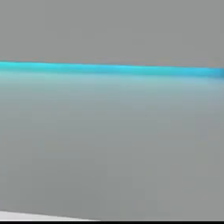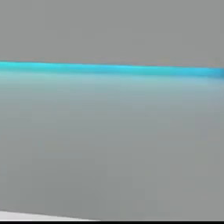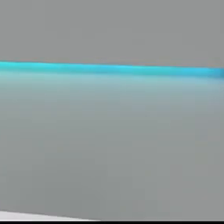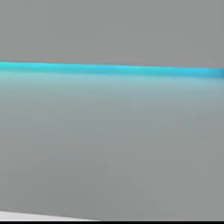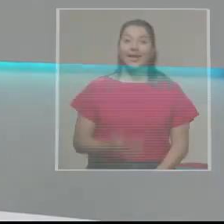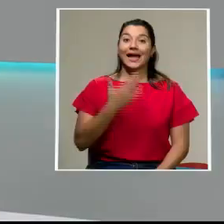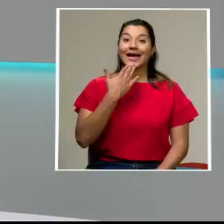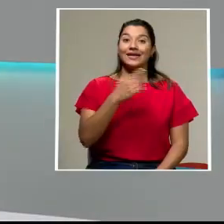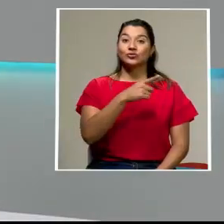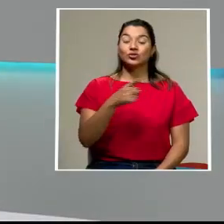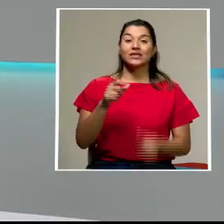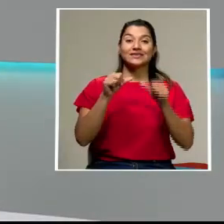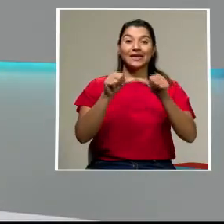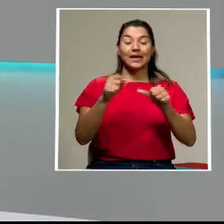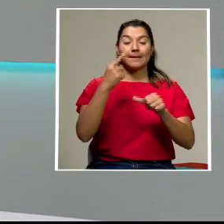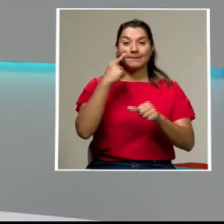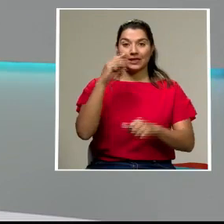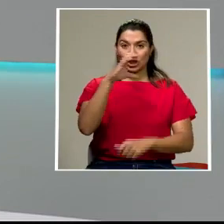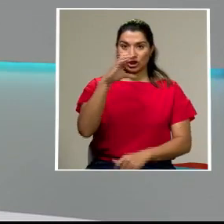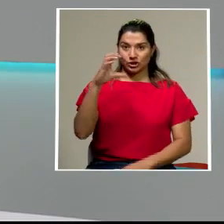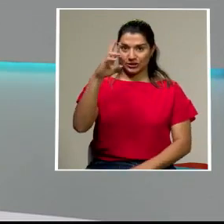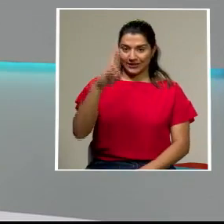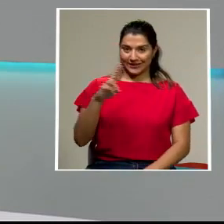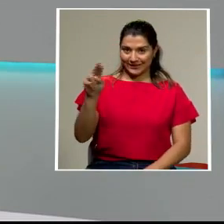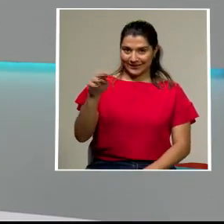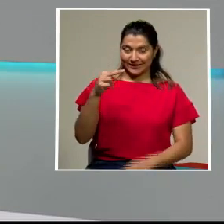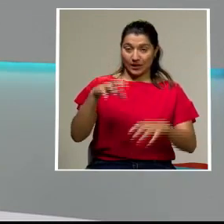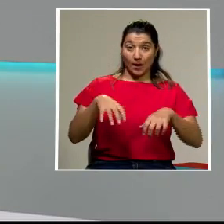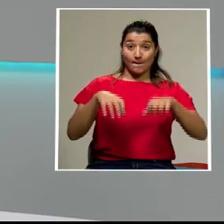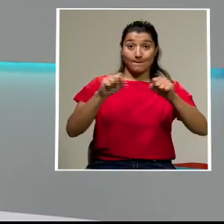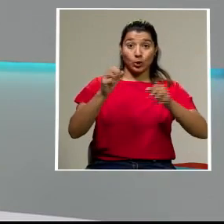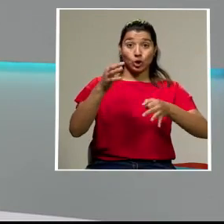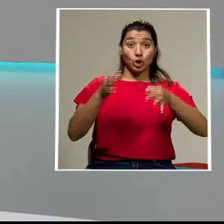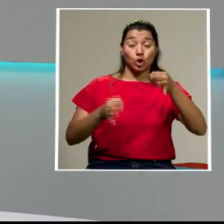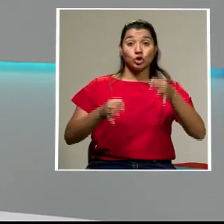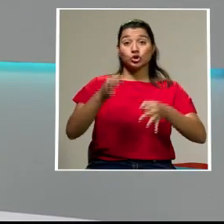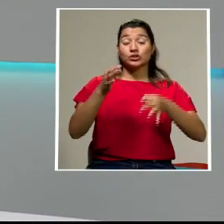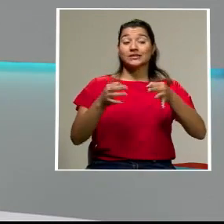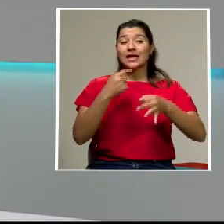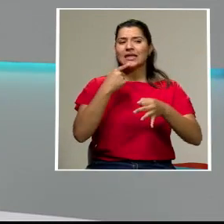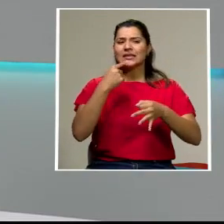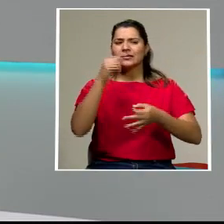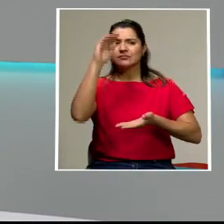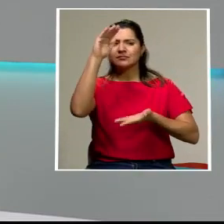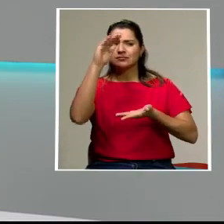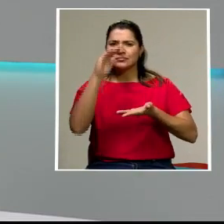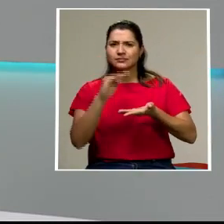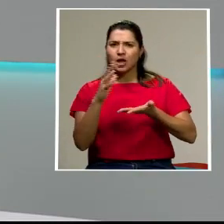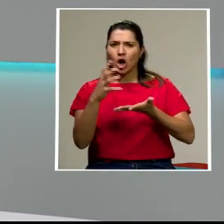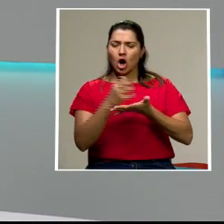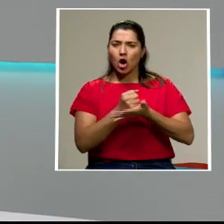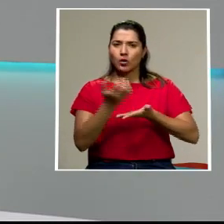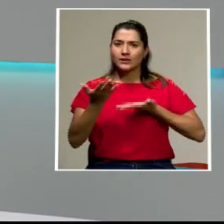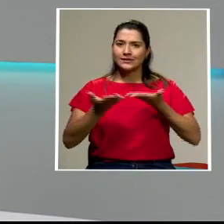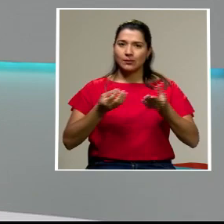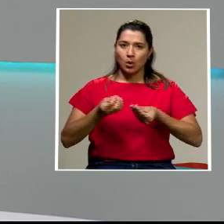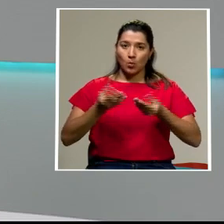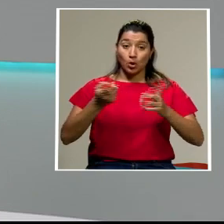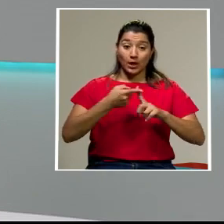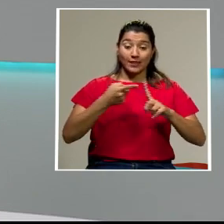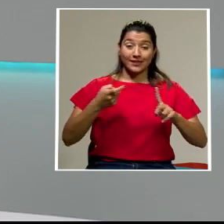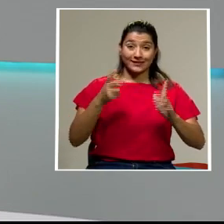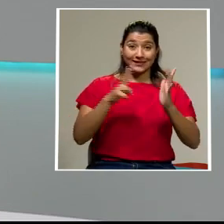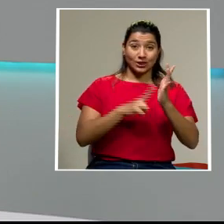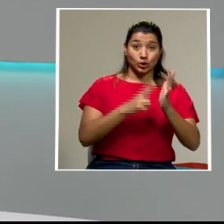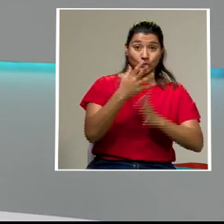Gracias por continuar informándose en Costa Rica Noticias. El Poder Judicial registró disminuciones en la facturación de los servicios públicos entre el 2019 y